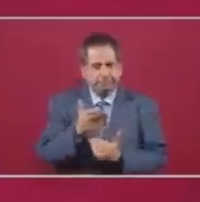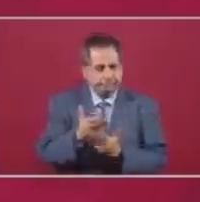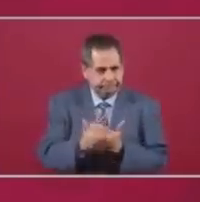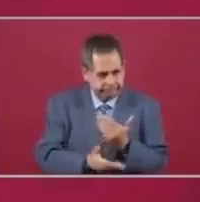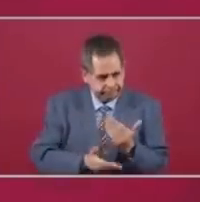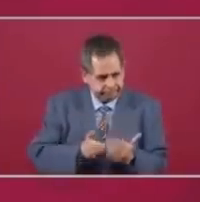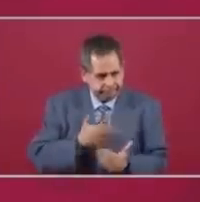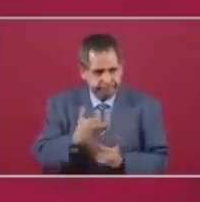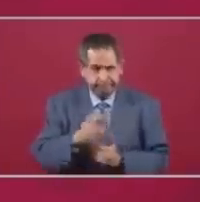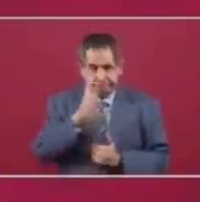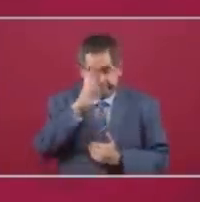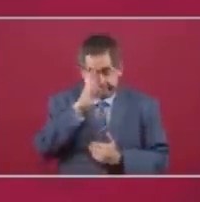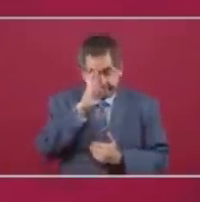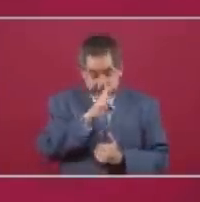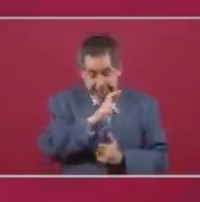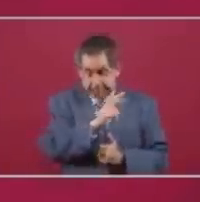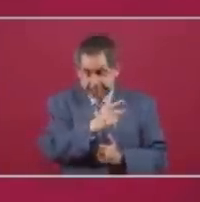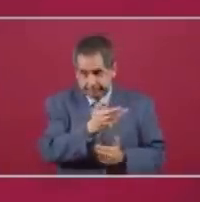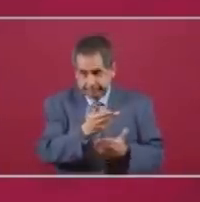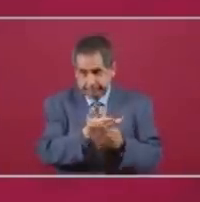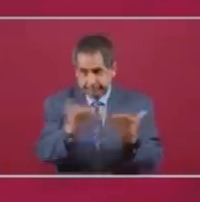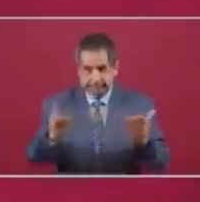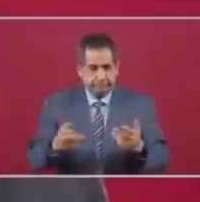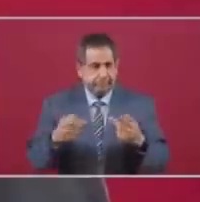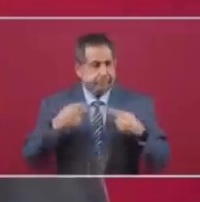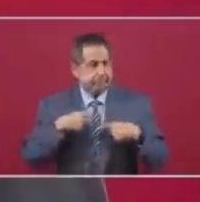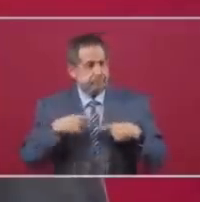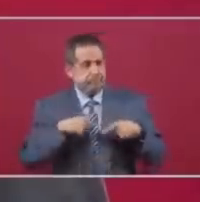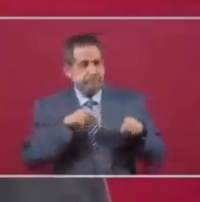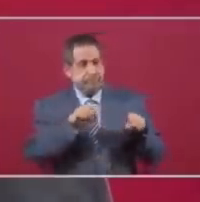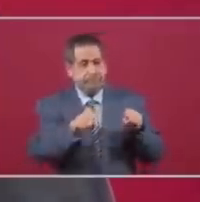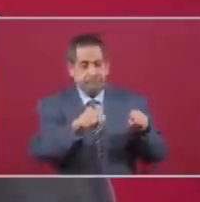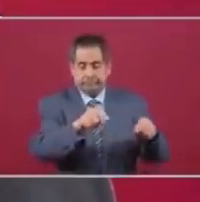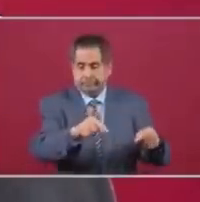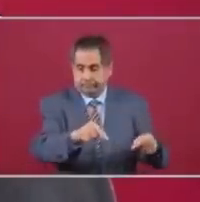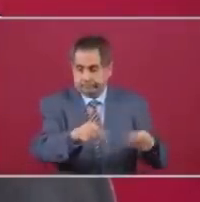respetuosamente a las partes en conflicto